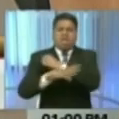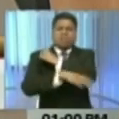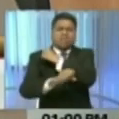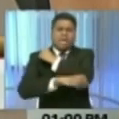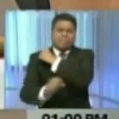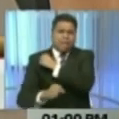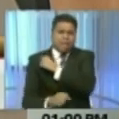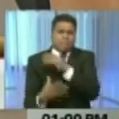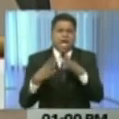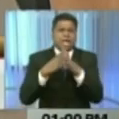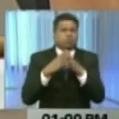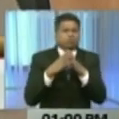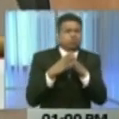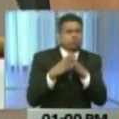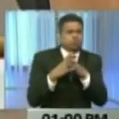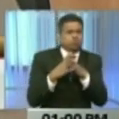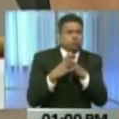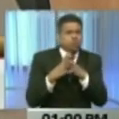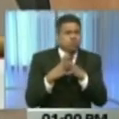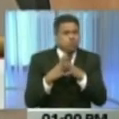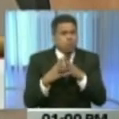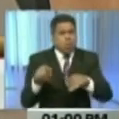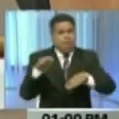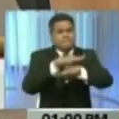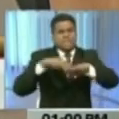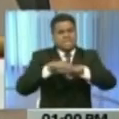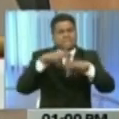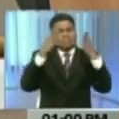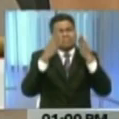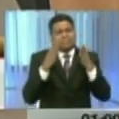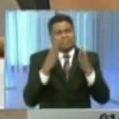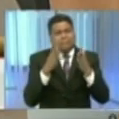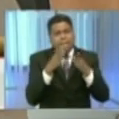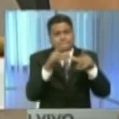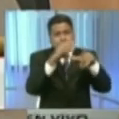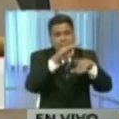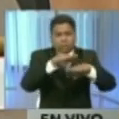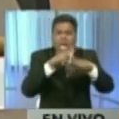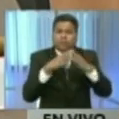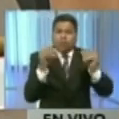poderes públicos de Venezuela. Es un vil chantaje.